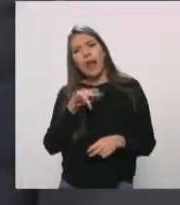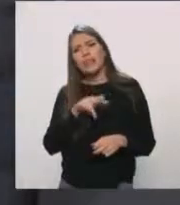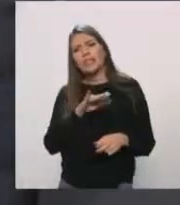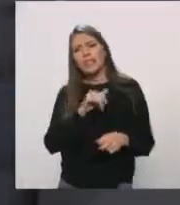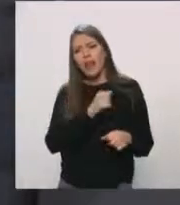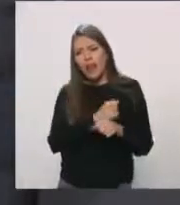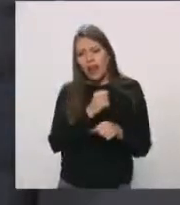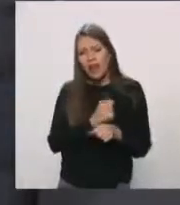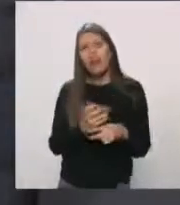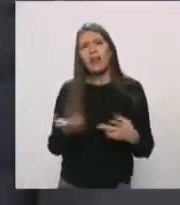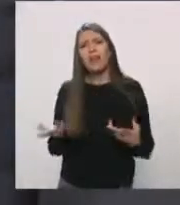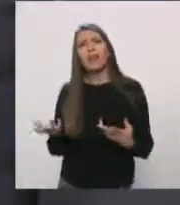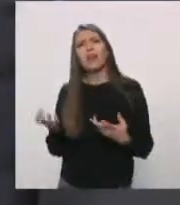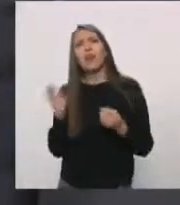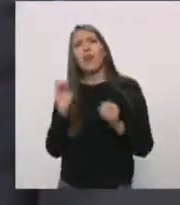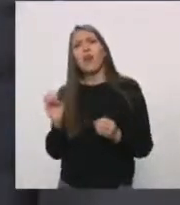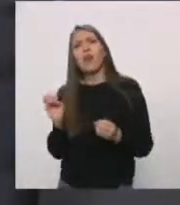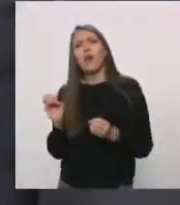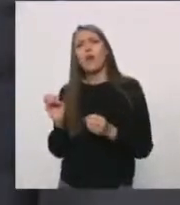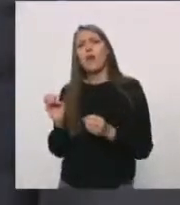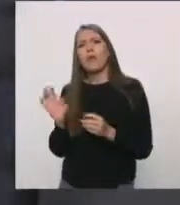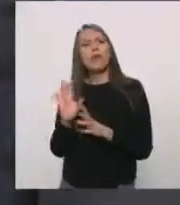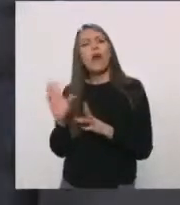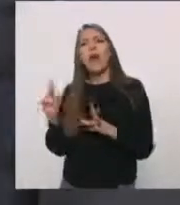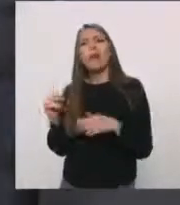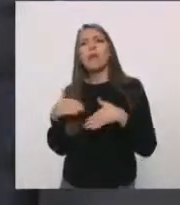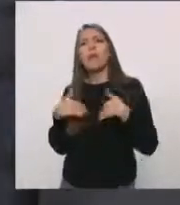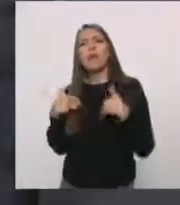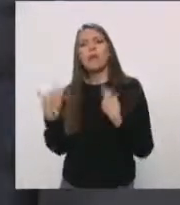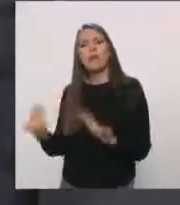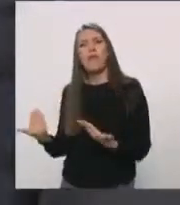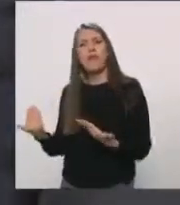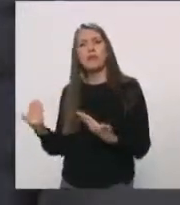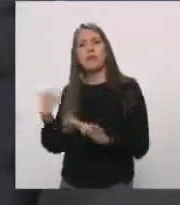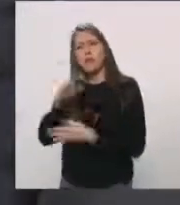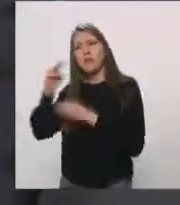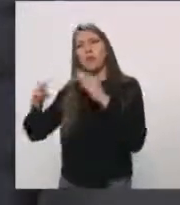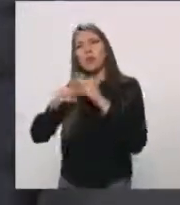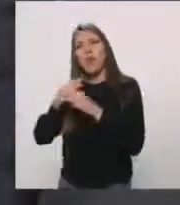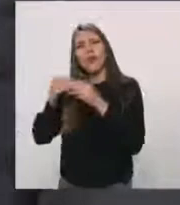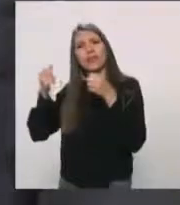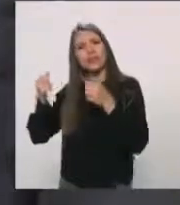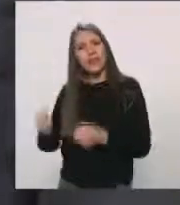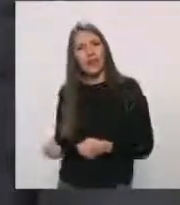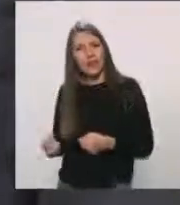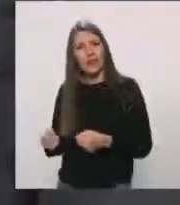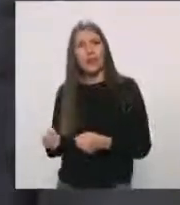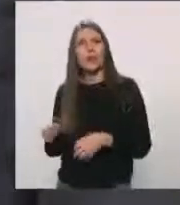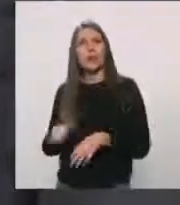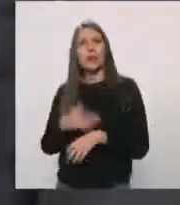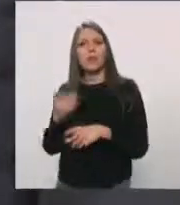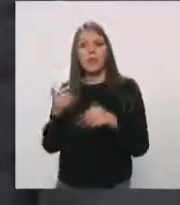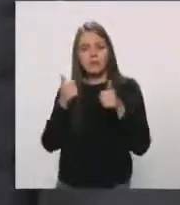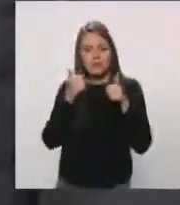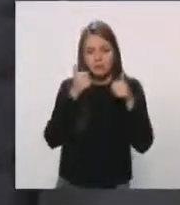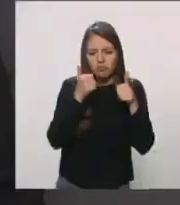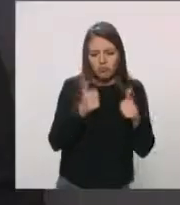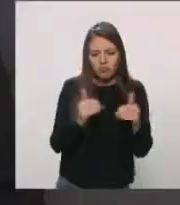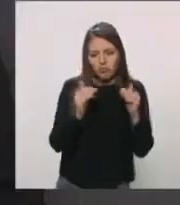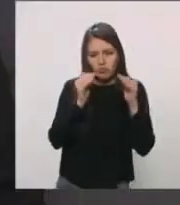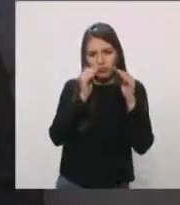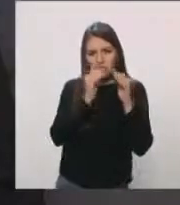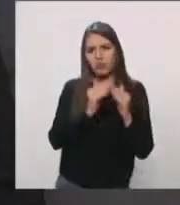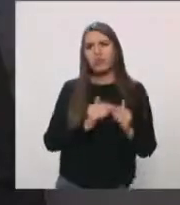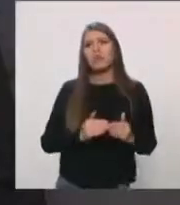han perdido la confianza en un mundo seguro, ¿no? Por producto del aislamiento al que estamos